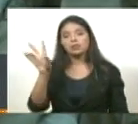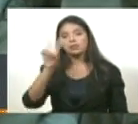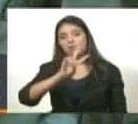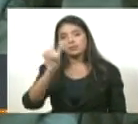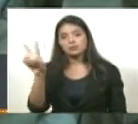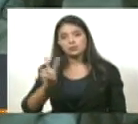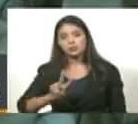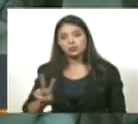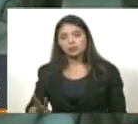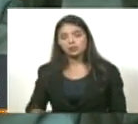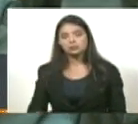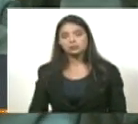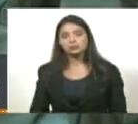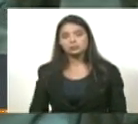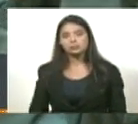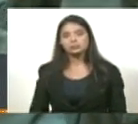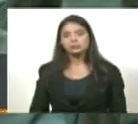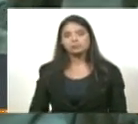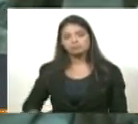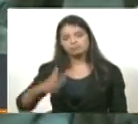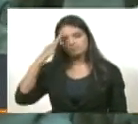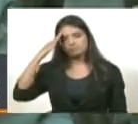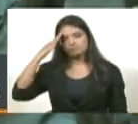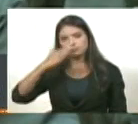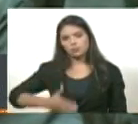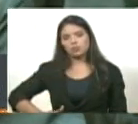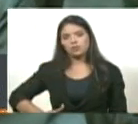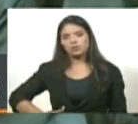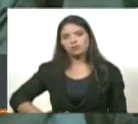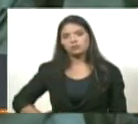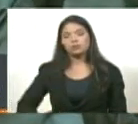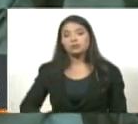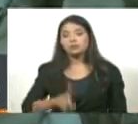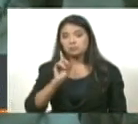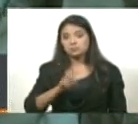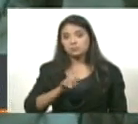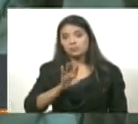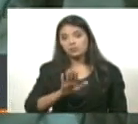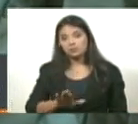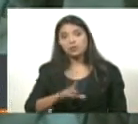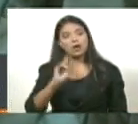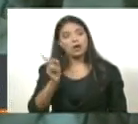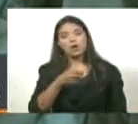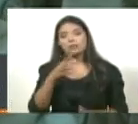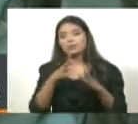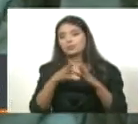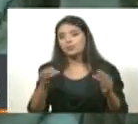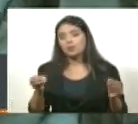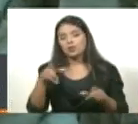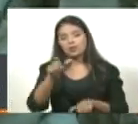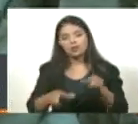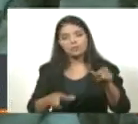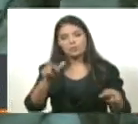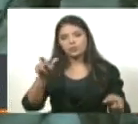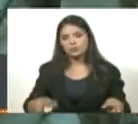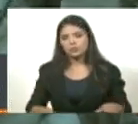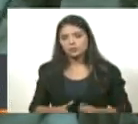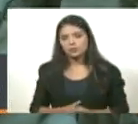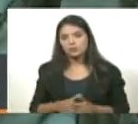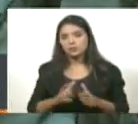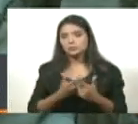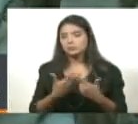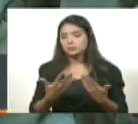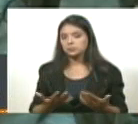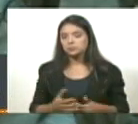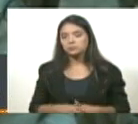de la República Bolivariana de Venezuela, nuestro comandante en jefe, así como a todos sus conciudadanos. En tal